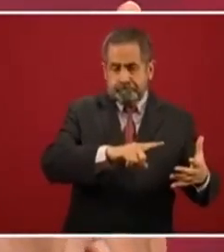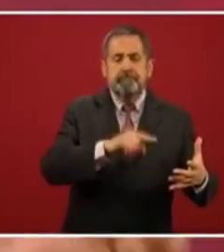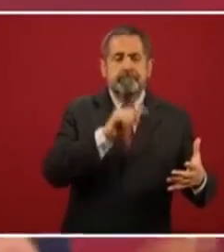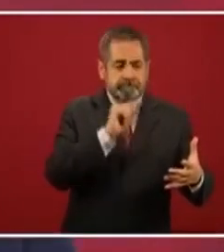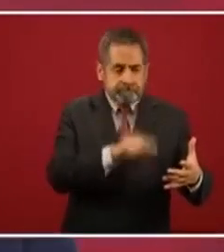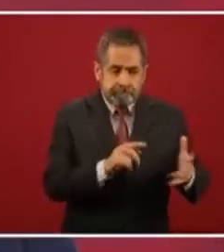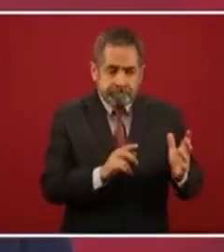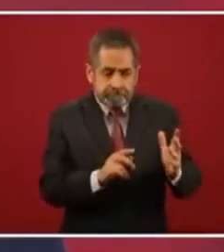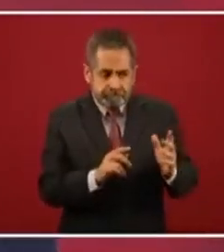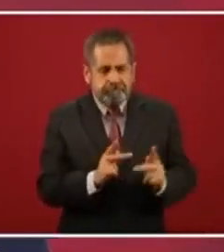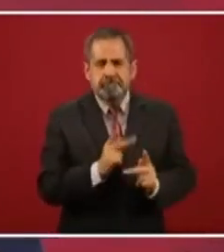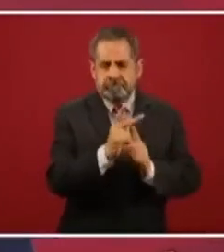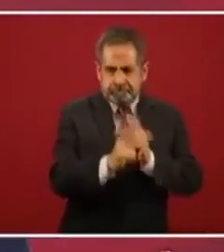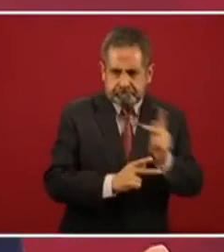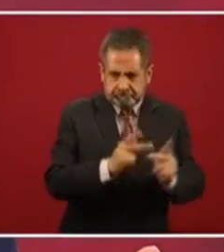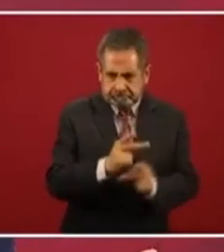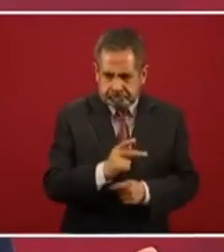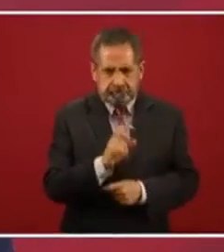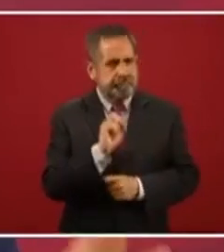va a resultar